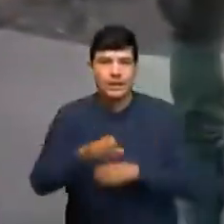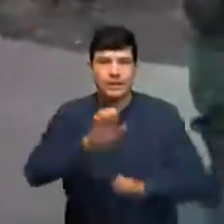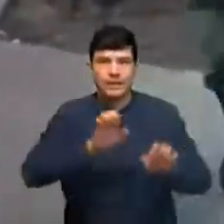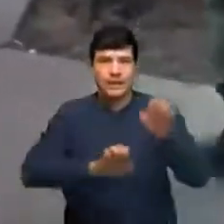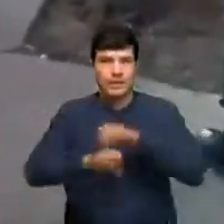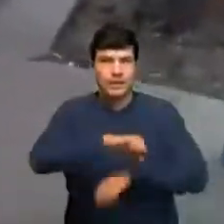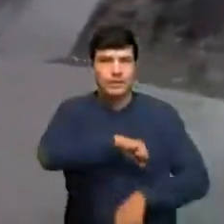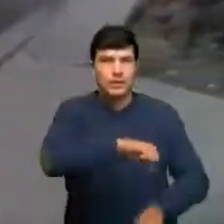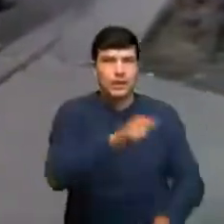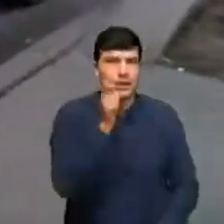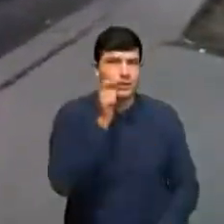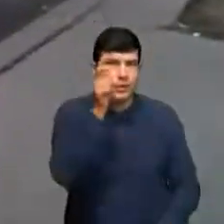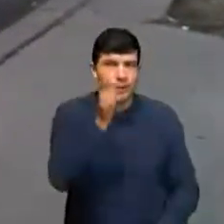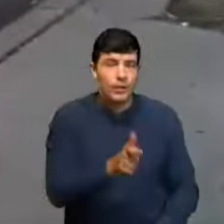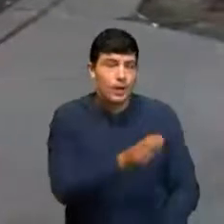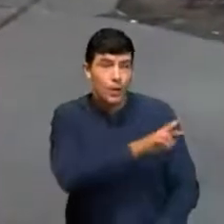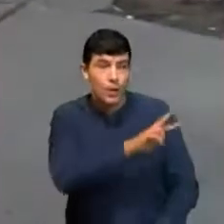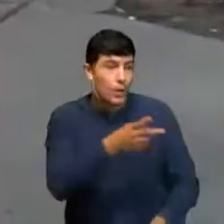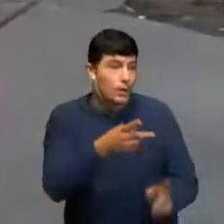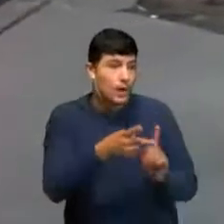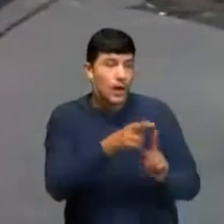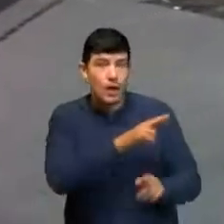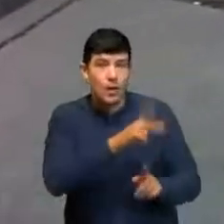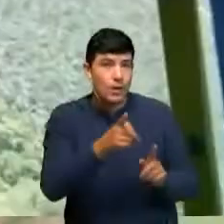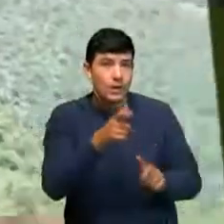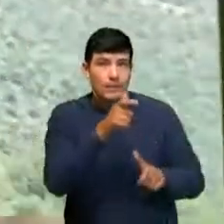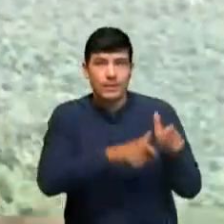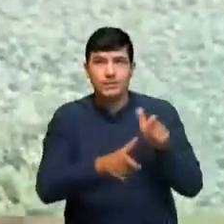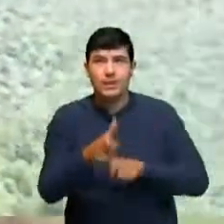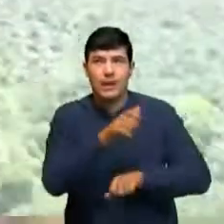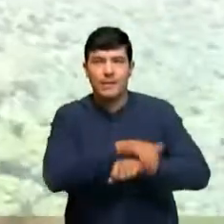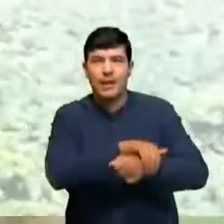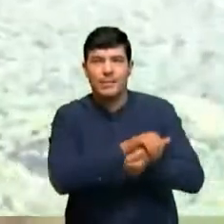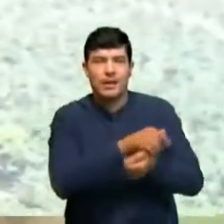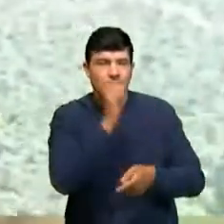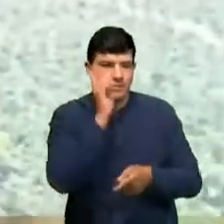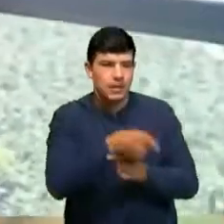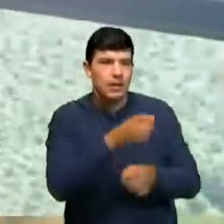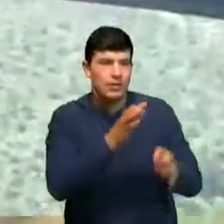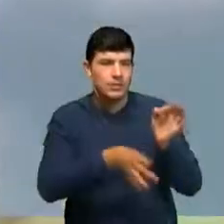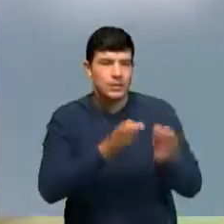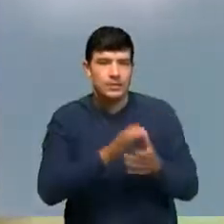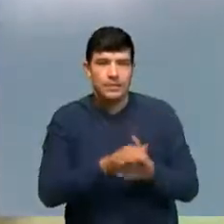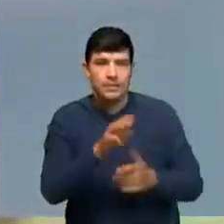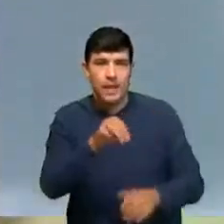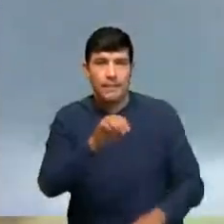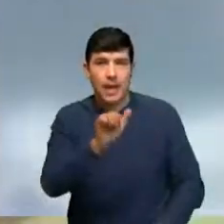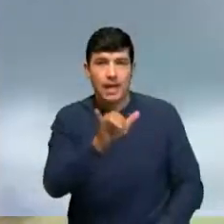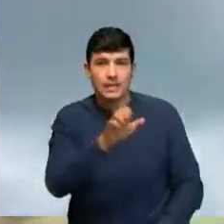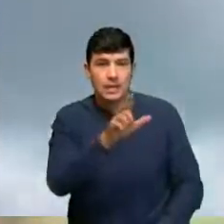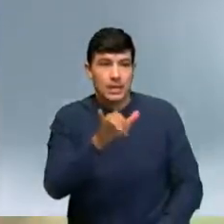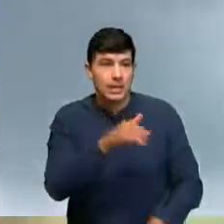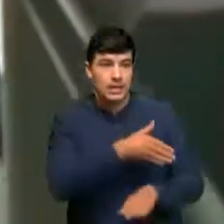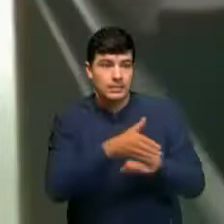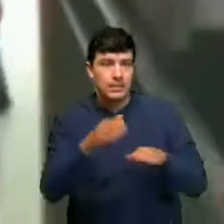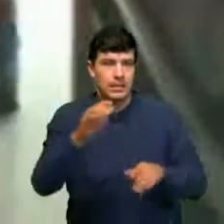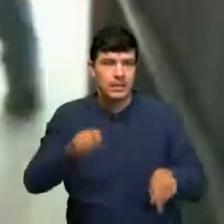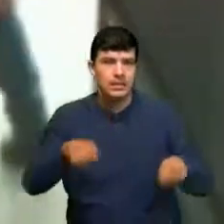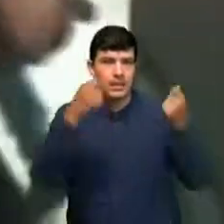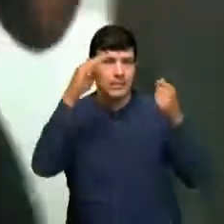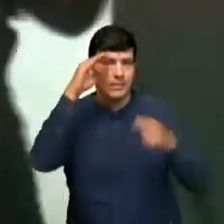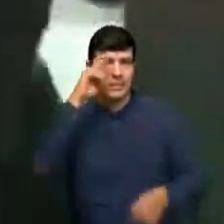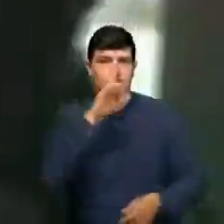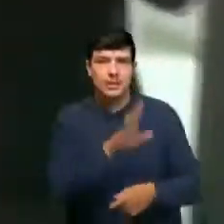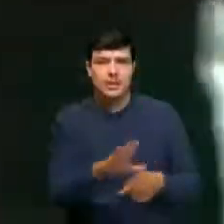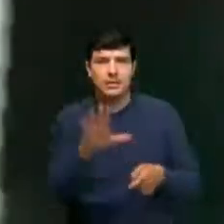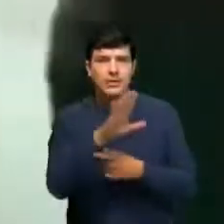junto con otra persona más fueron detenidos y puestos a órdenes de la justicia. Mayerly Santos Calderón fue rescatada por la policía y la